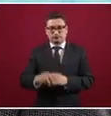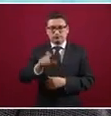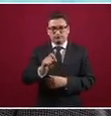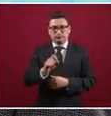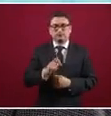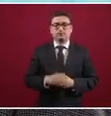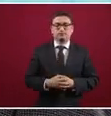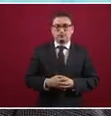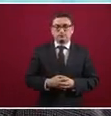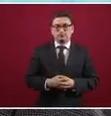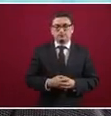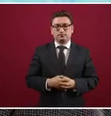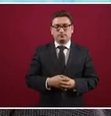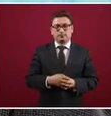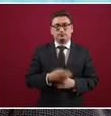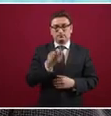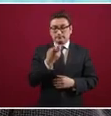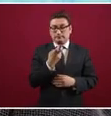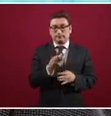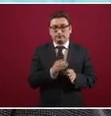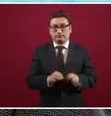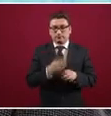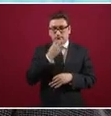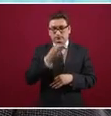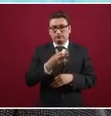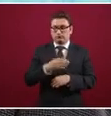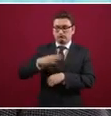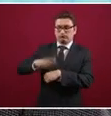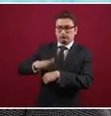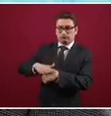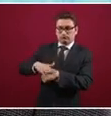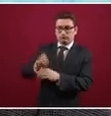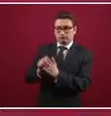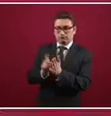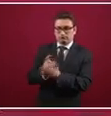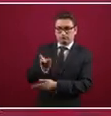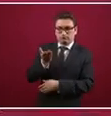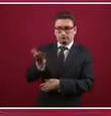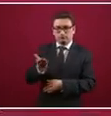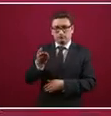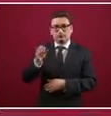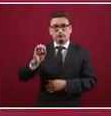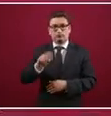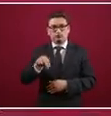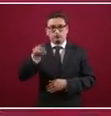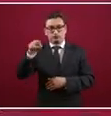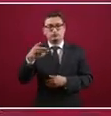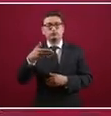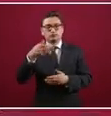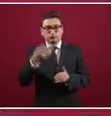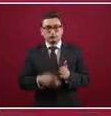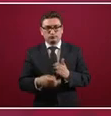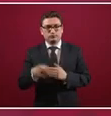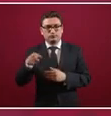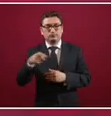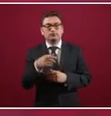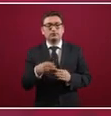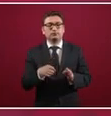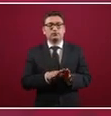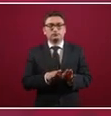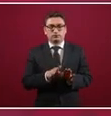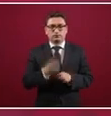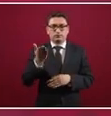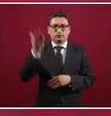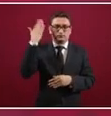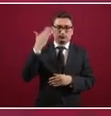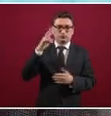esto hay que señalar que es la solicitud que ha quedado pendiente por parte de naciones unidas es una solicitud que se presentó